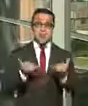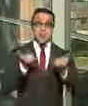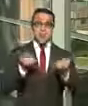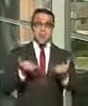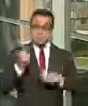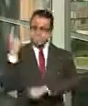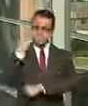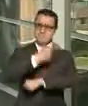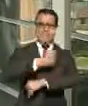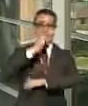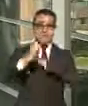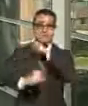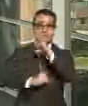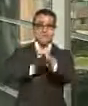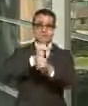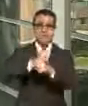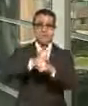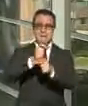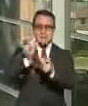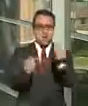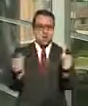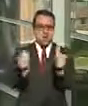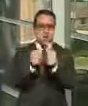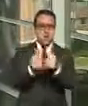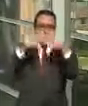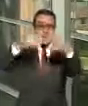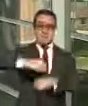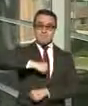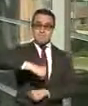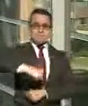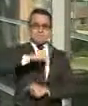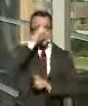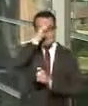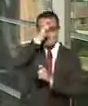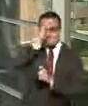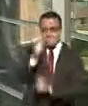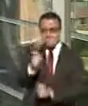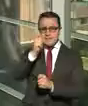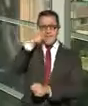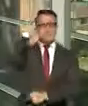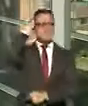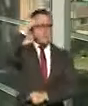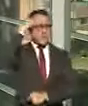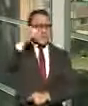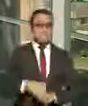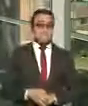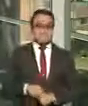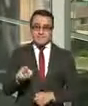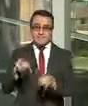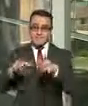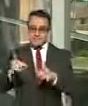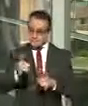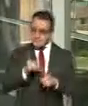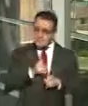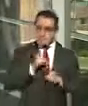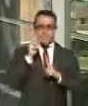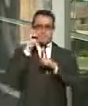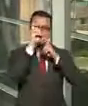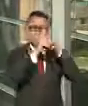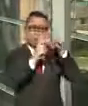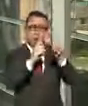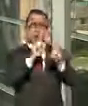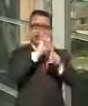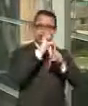Hoy conmemoramos el Día Internacional de los Derechos de las Personas con Discapacidad, una fecha que nos invita a reflexionar acerca de la inclusión en